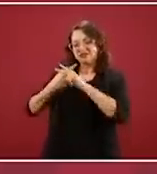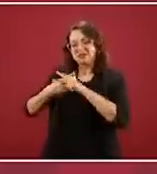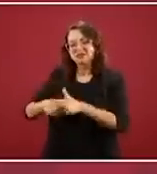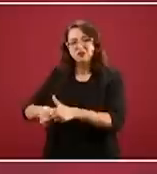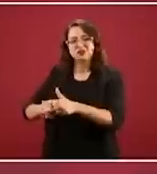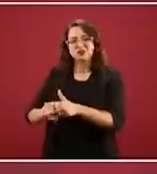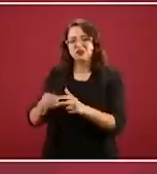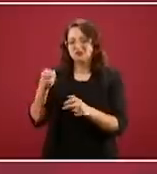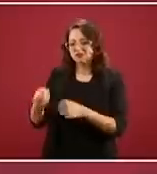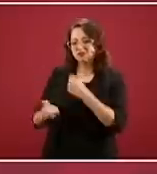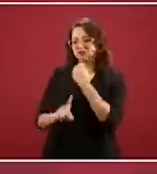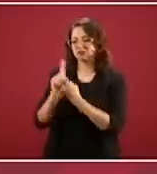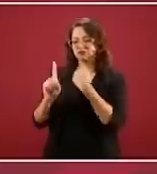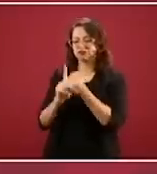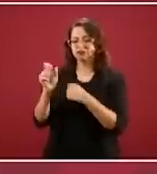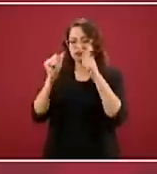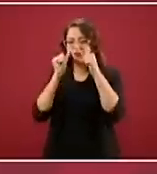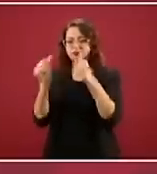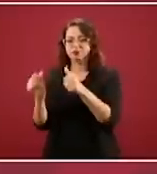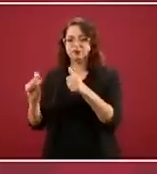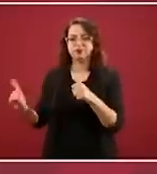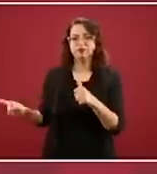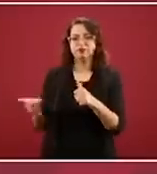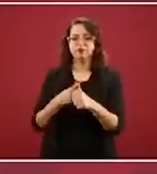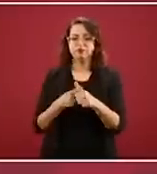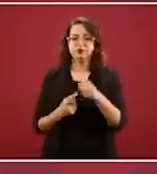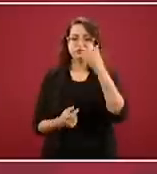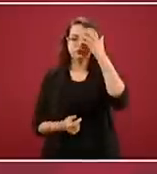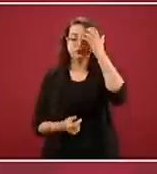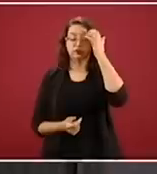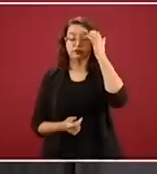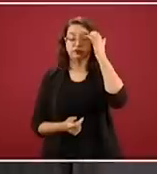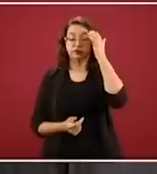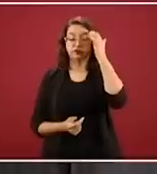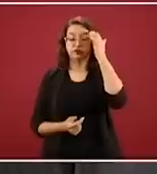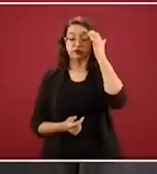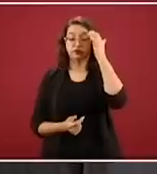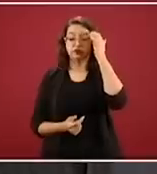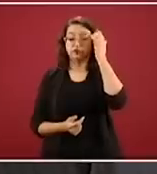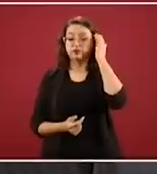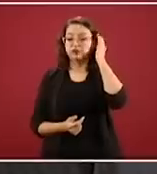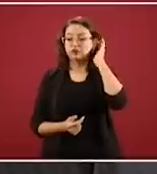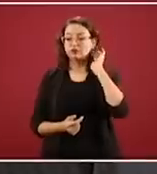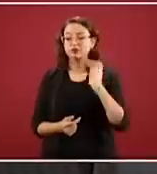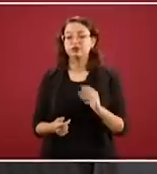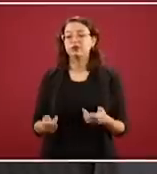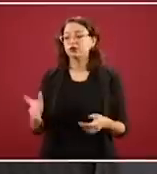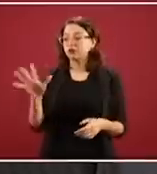violencia. El que haya bienestar, que se atienda a los jóvenes.